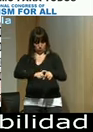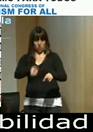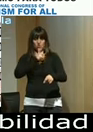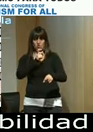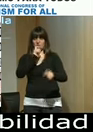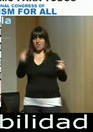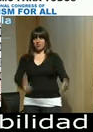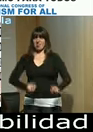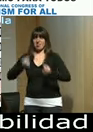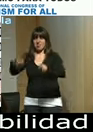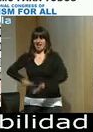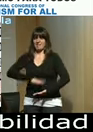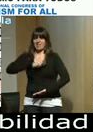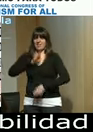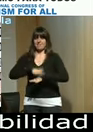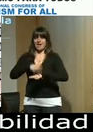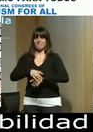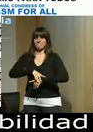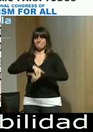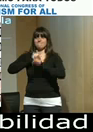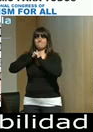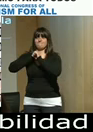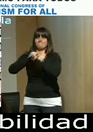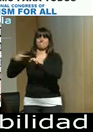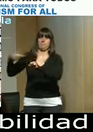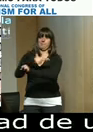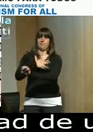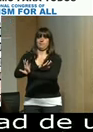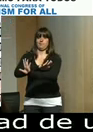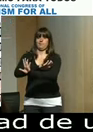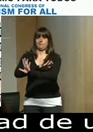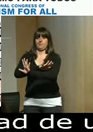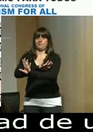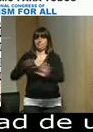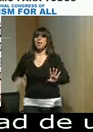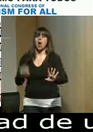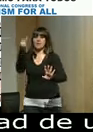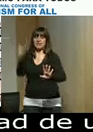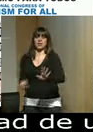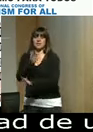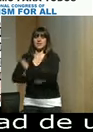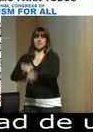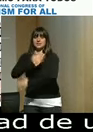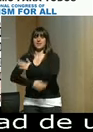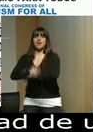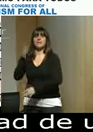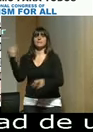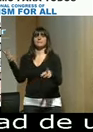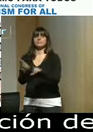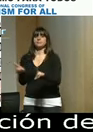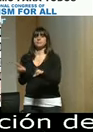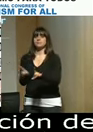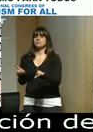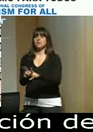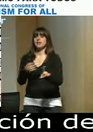con normalidad y seguridad por cualquier persona con independencia de que tenga limitadas determinadas capacidades. Como veis, resaltamos